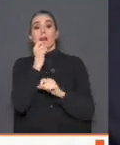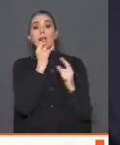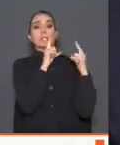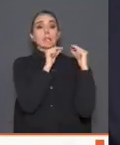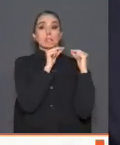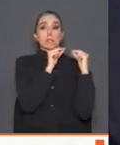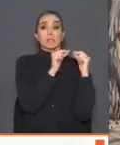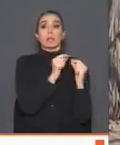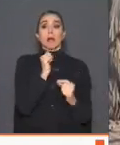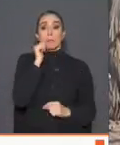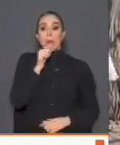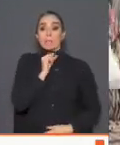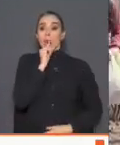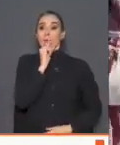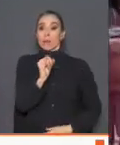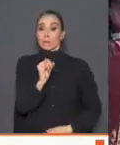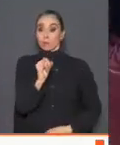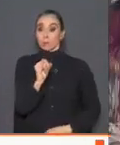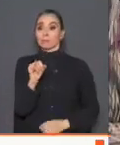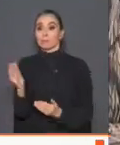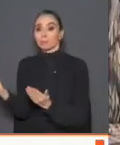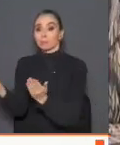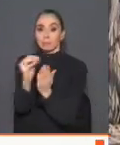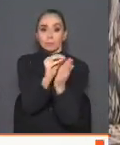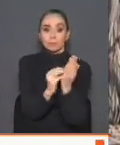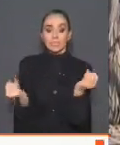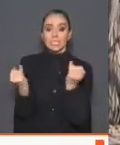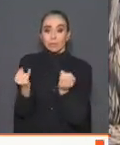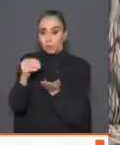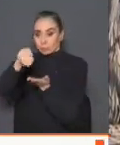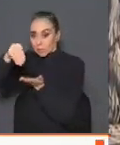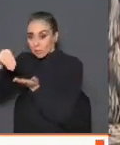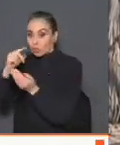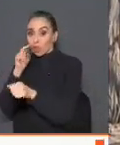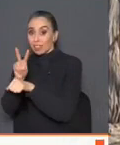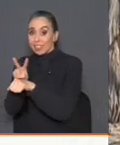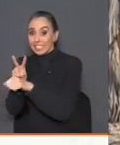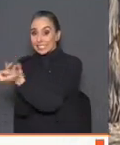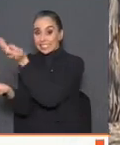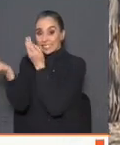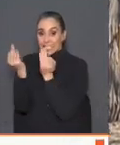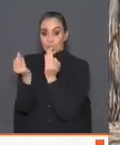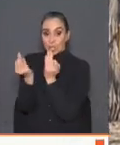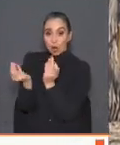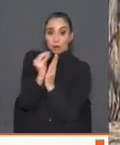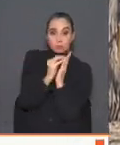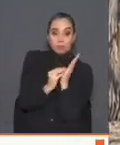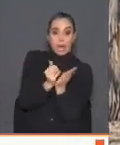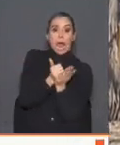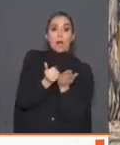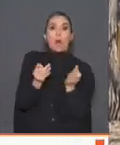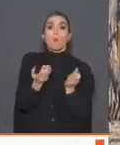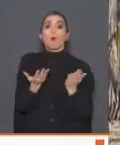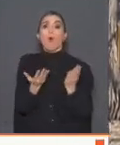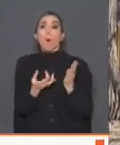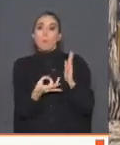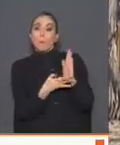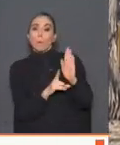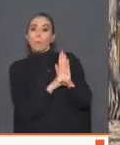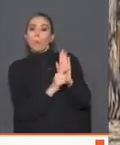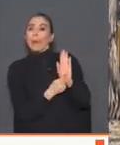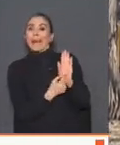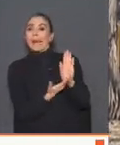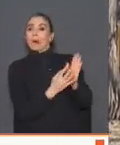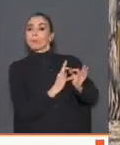el día de mañana. Estamos levantando información importante de algunos testigos que están ayudándonos a nosotros a configurar el delito para